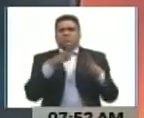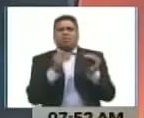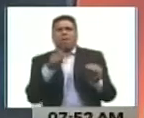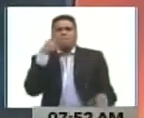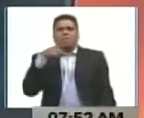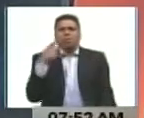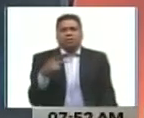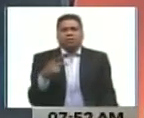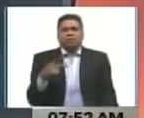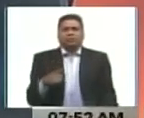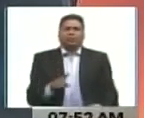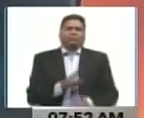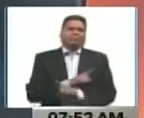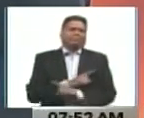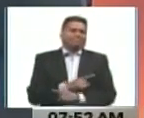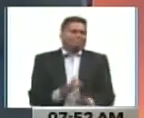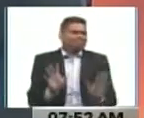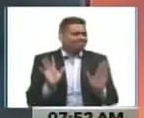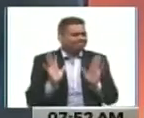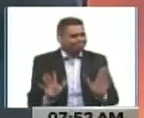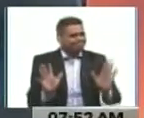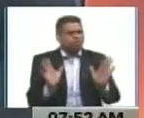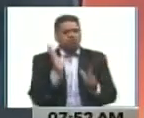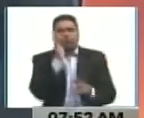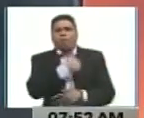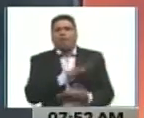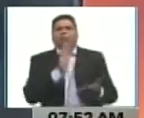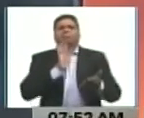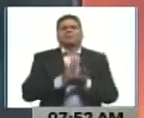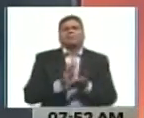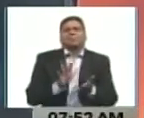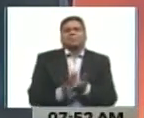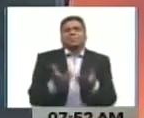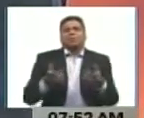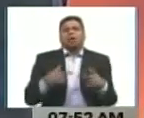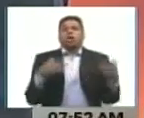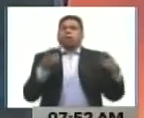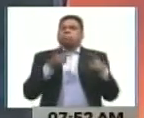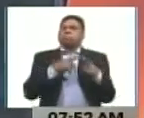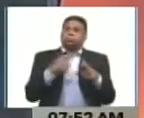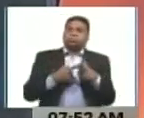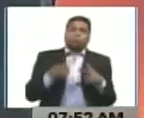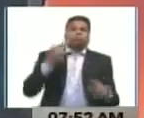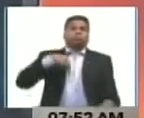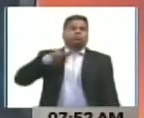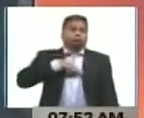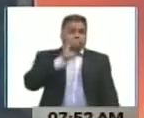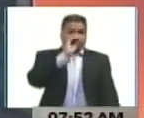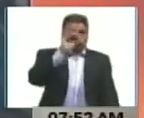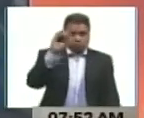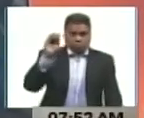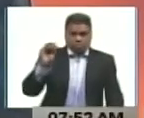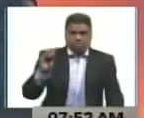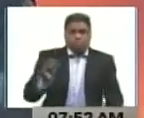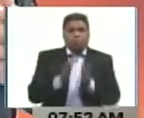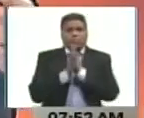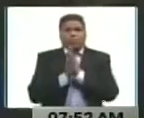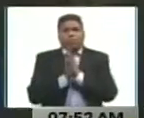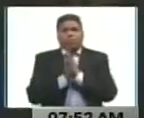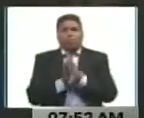no la guerra. Y entonces acá es donde nosotros estamos en una emergencia importante y por eso convocamos, en vez de convocar las